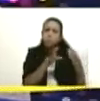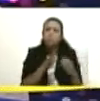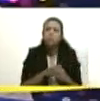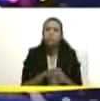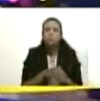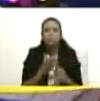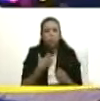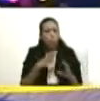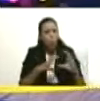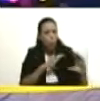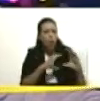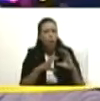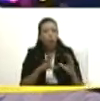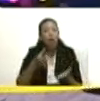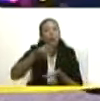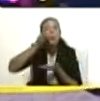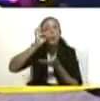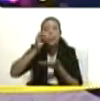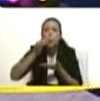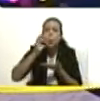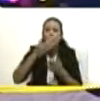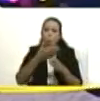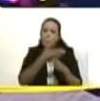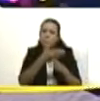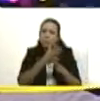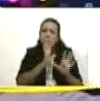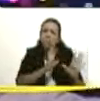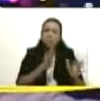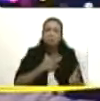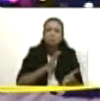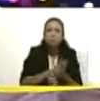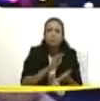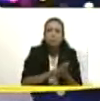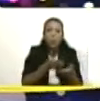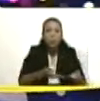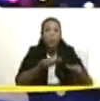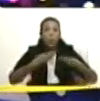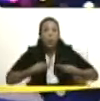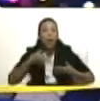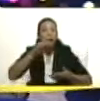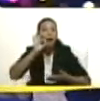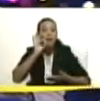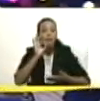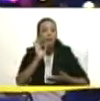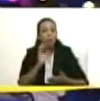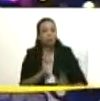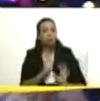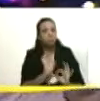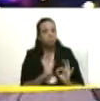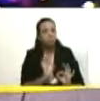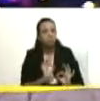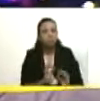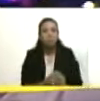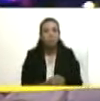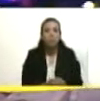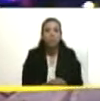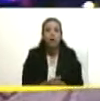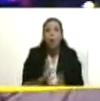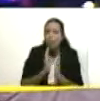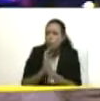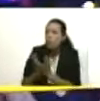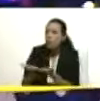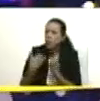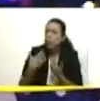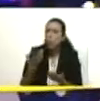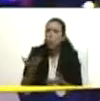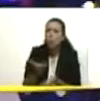estuvimos conversando, nos tomamos un café y me regaló una taza de café. Si me pueden traer un cafecito